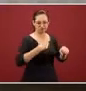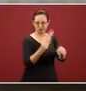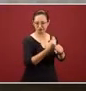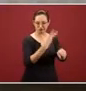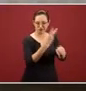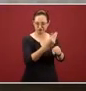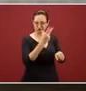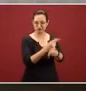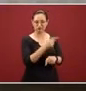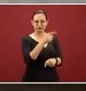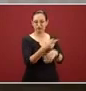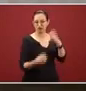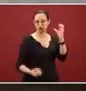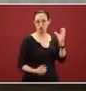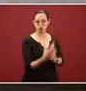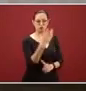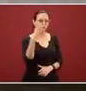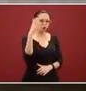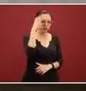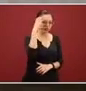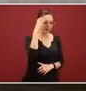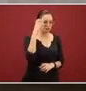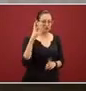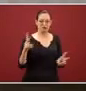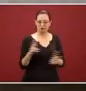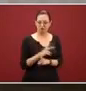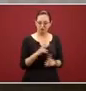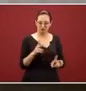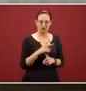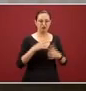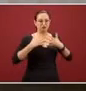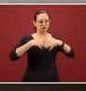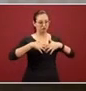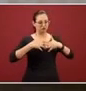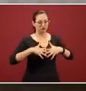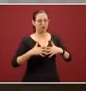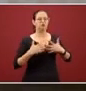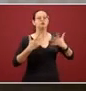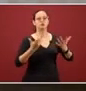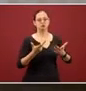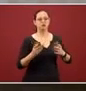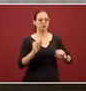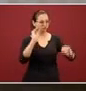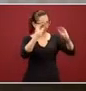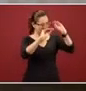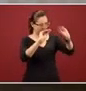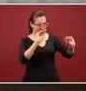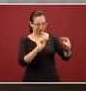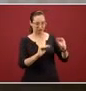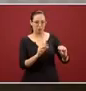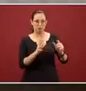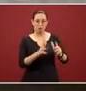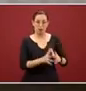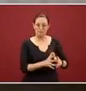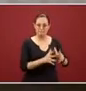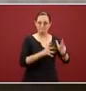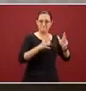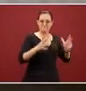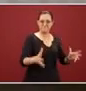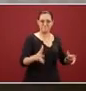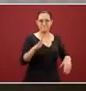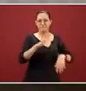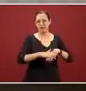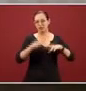les pueda conectar un ventilador, un monitor y que puedan, con